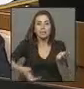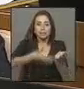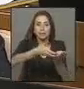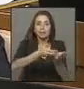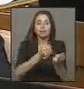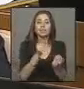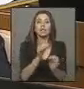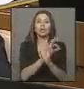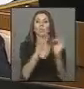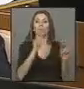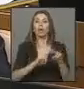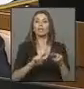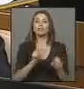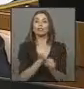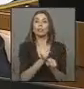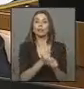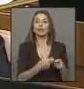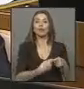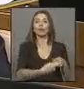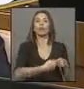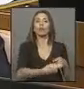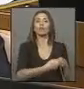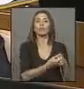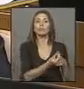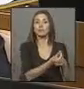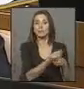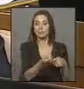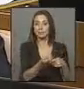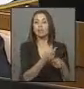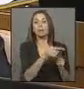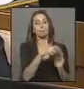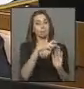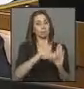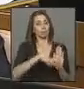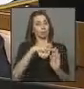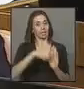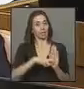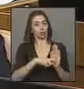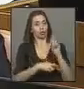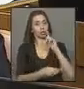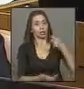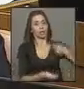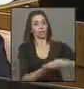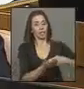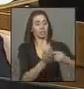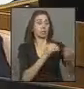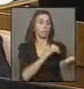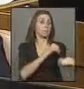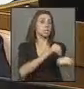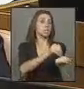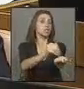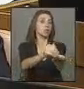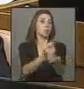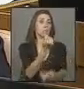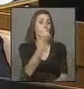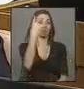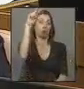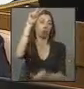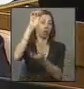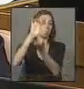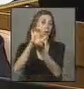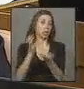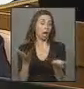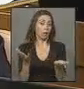sobre trabajo que nunca se han realizado. Y por lo tanto, muchos de esos proyectos que son financiados de manera millonaria con recursos del Estado